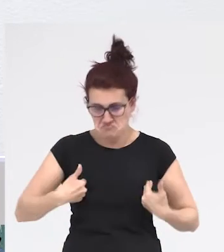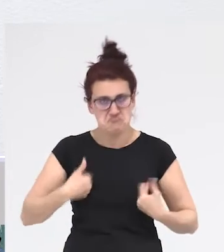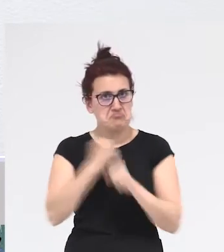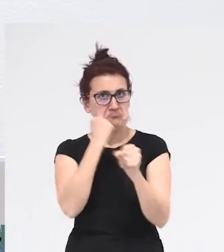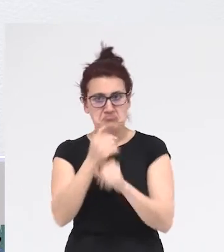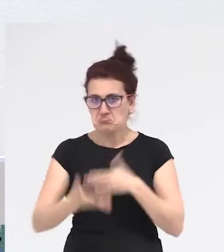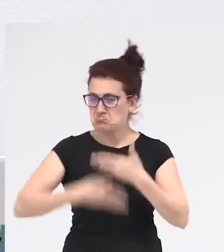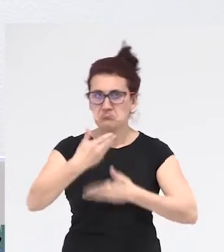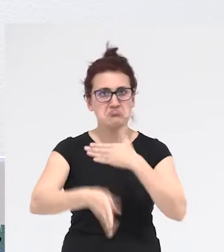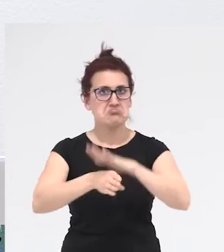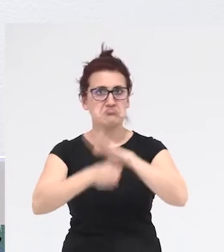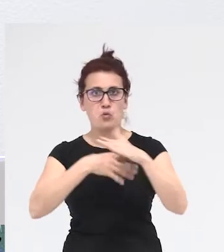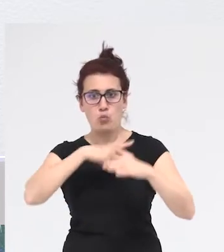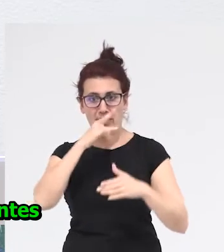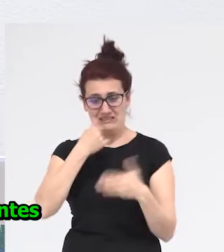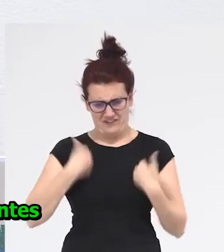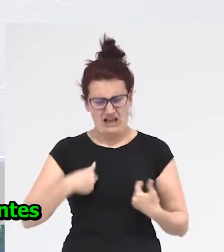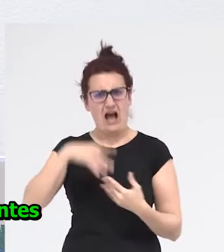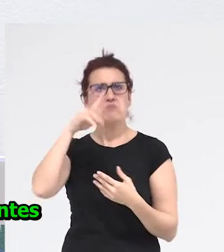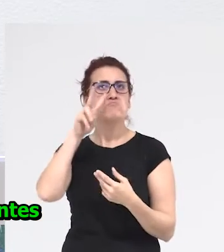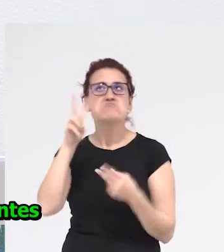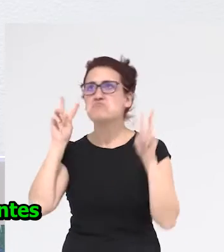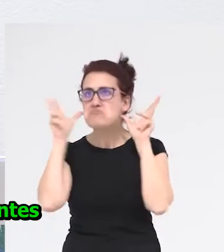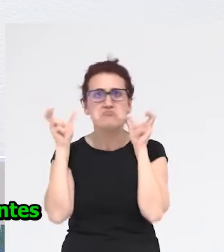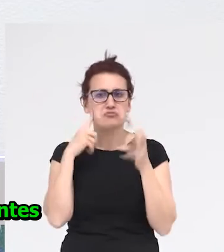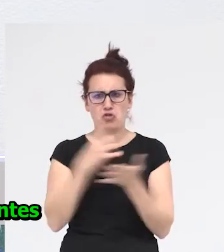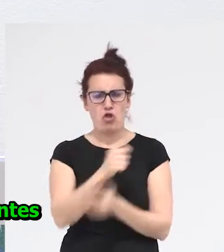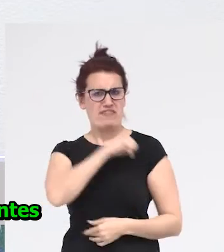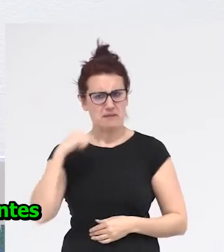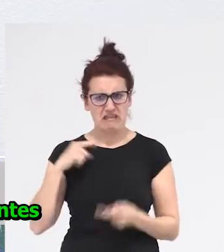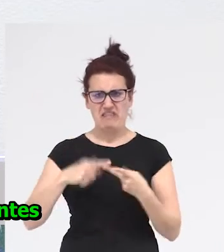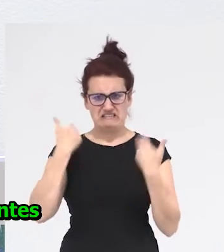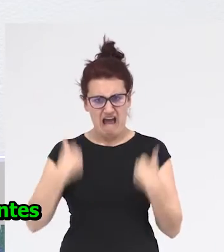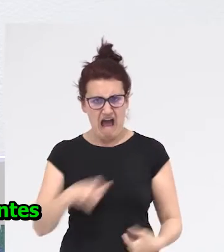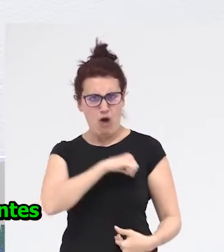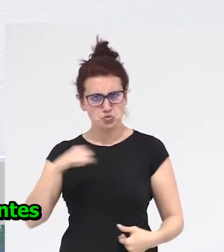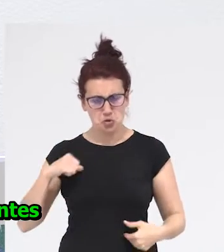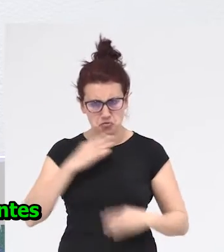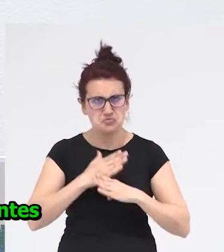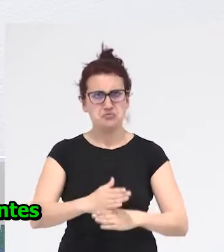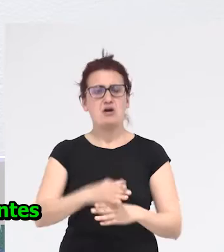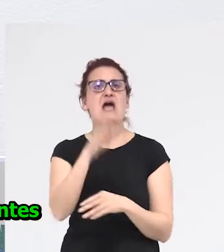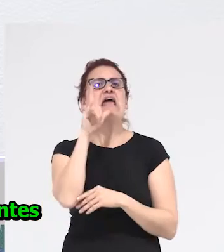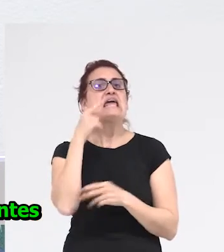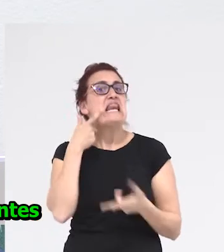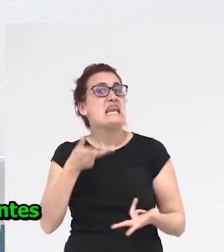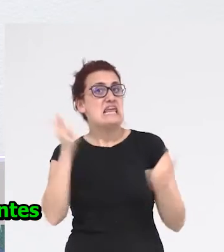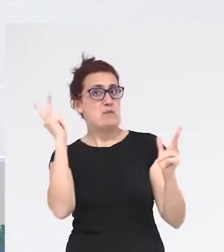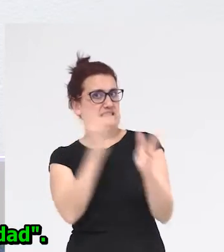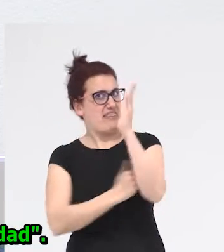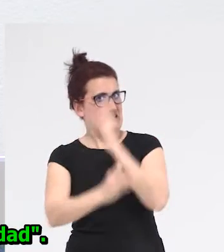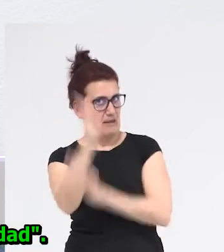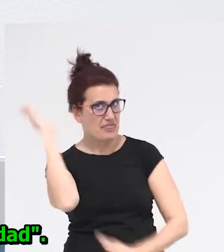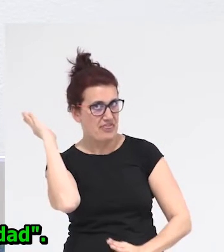están en sus cinco sentidos, que son independientes, autosuficientes y libres de